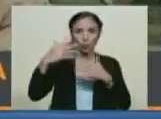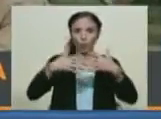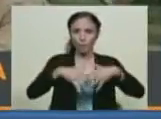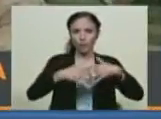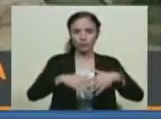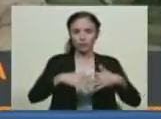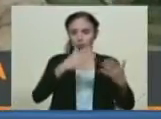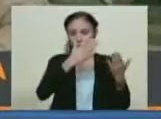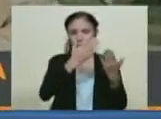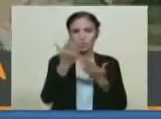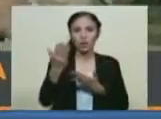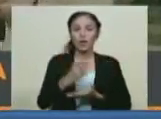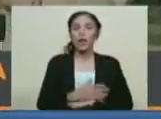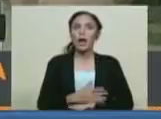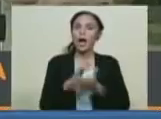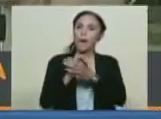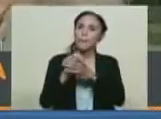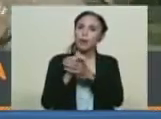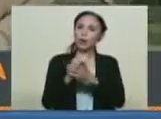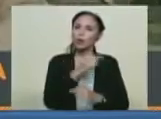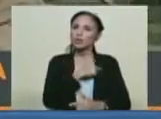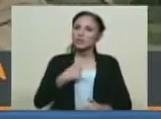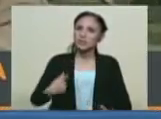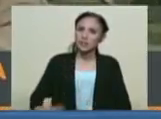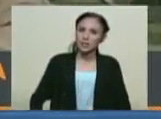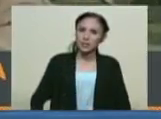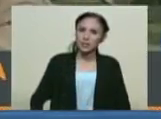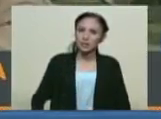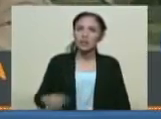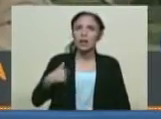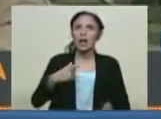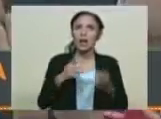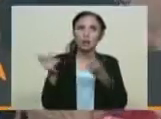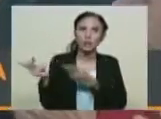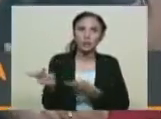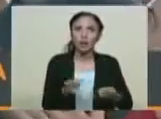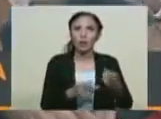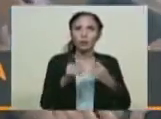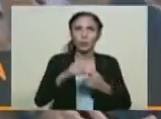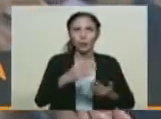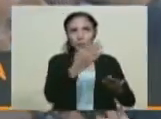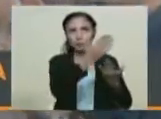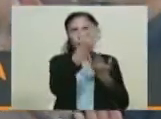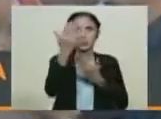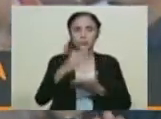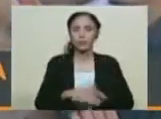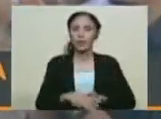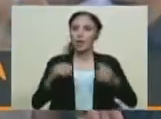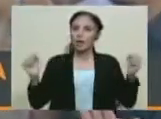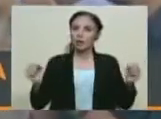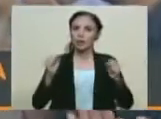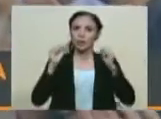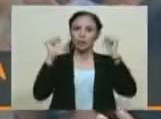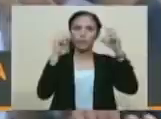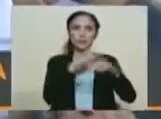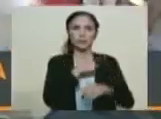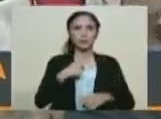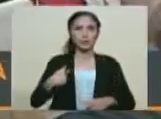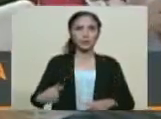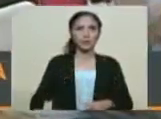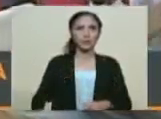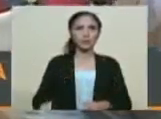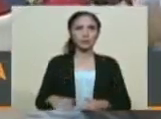A nuestros amigos chinos de la empresa City Construction. ¡Ni hao! ¡Que viva China!